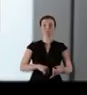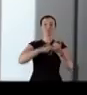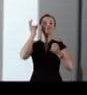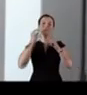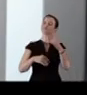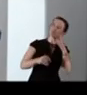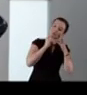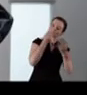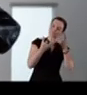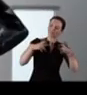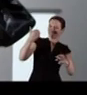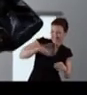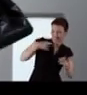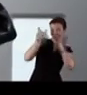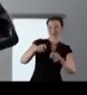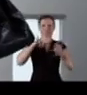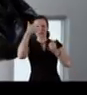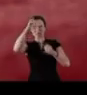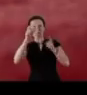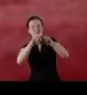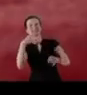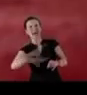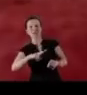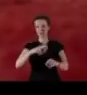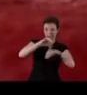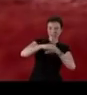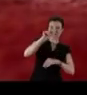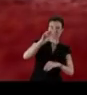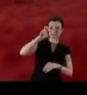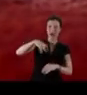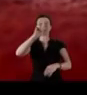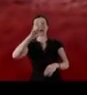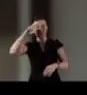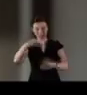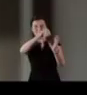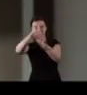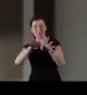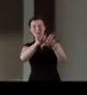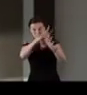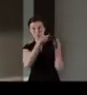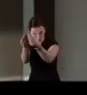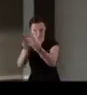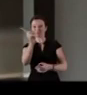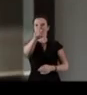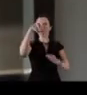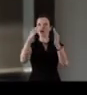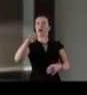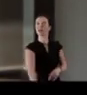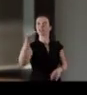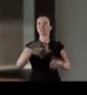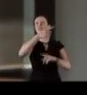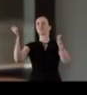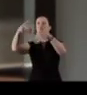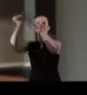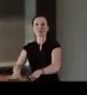años. Te dejo la comida lista, que he quedado. ¿Quedar con quién? ¿Con Carmen? Se me tomen todo, que te llena la cabeza de pájaros, lo que te